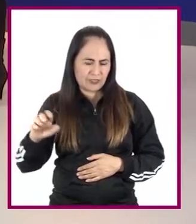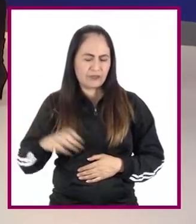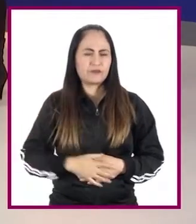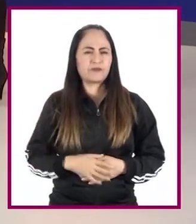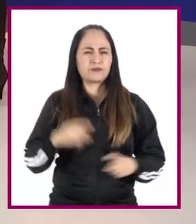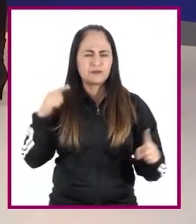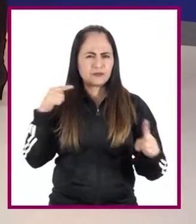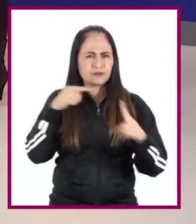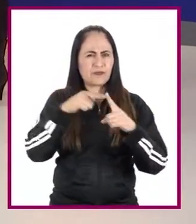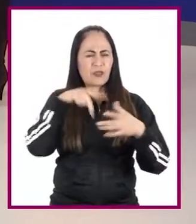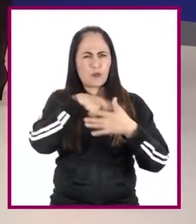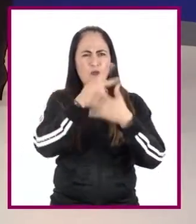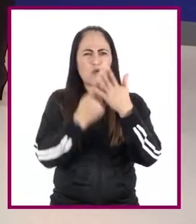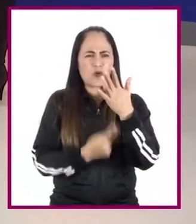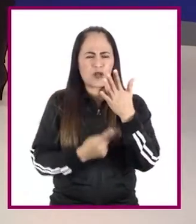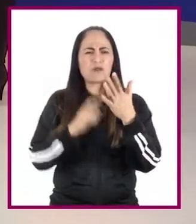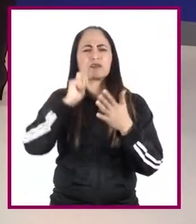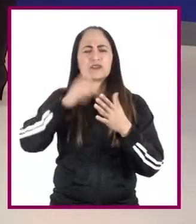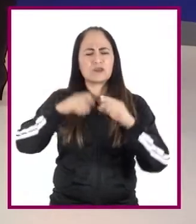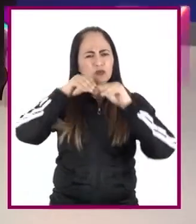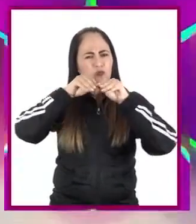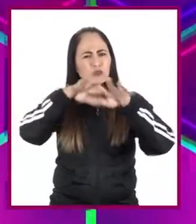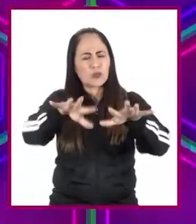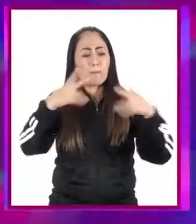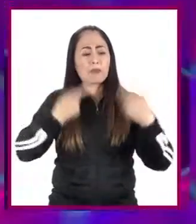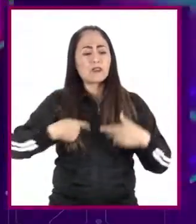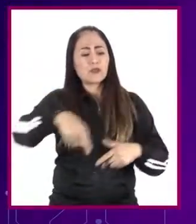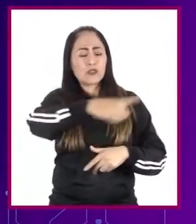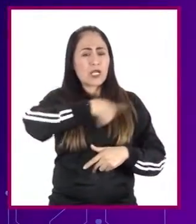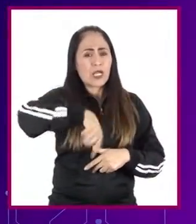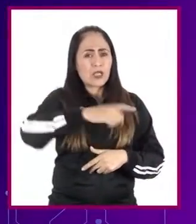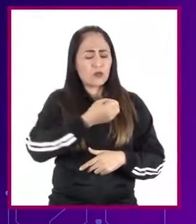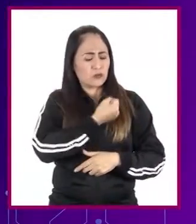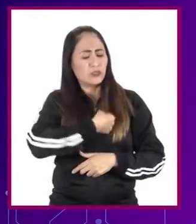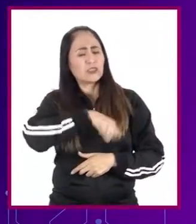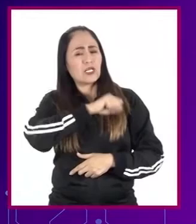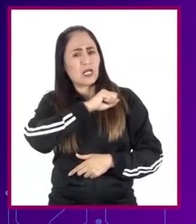propósito de concientizar a la población para que cuide su salud.